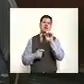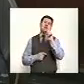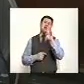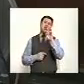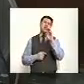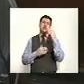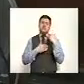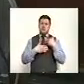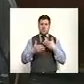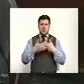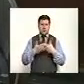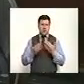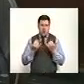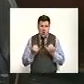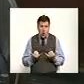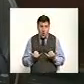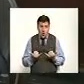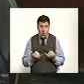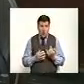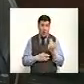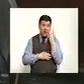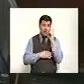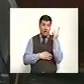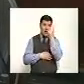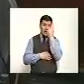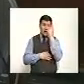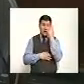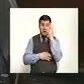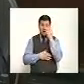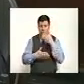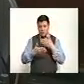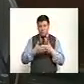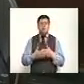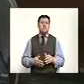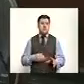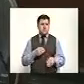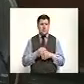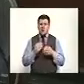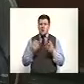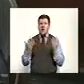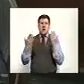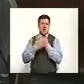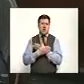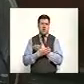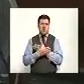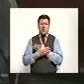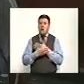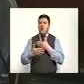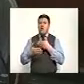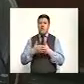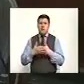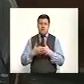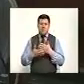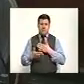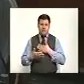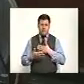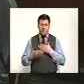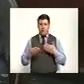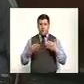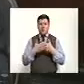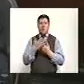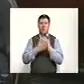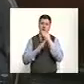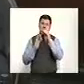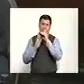6.768 cargos que hoy tiene la Fiscalía General de la Nación se sustituyen, se suprimen en nuestro nuevo